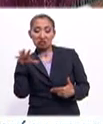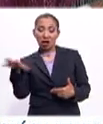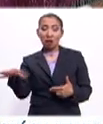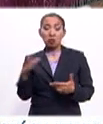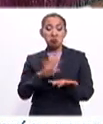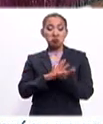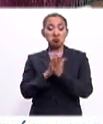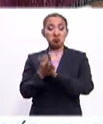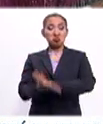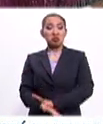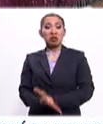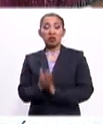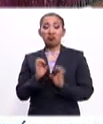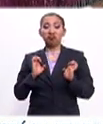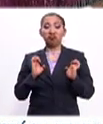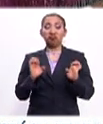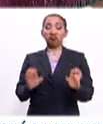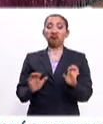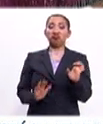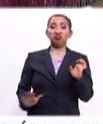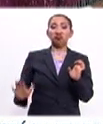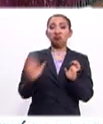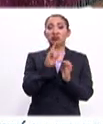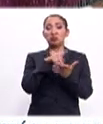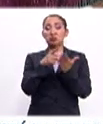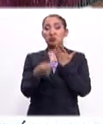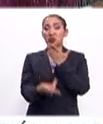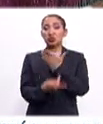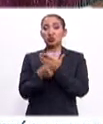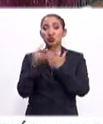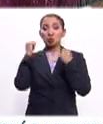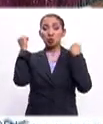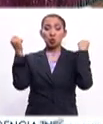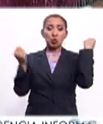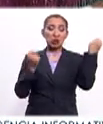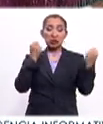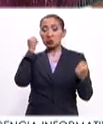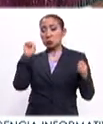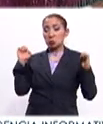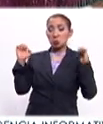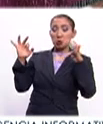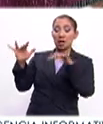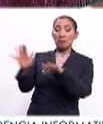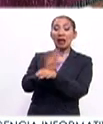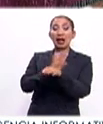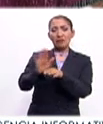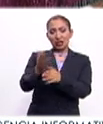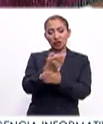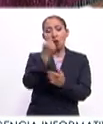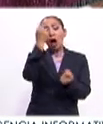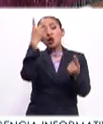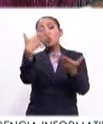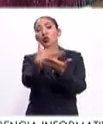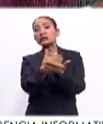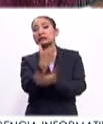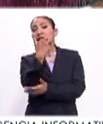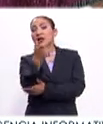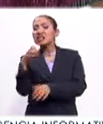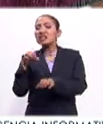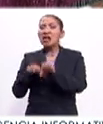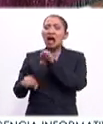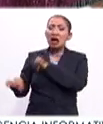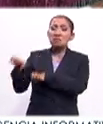se convirtieron en este tipo de proyecto turístico que beneficia a unos cuantos y que da